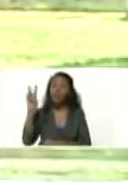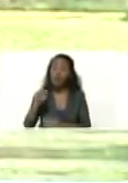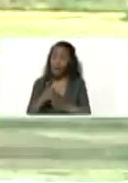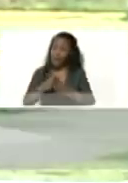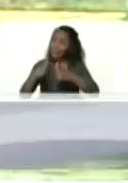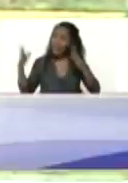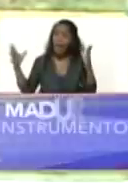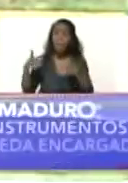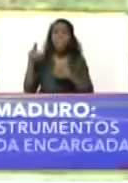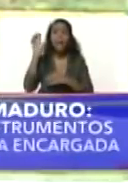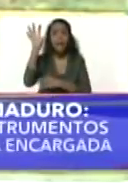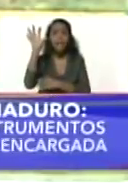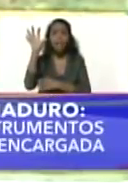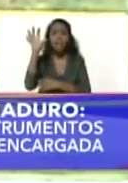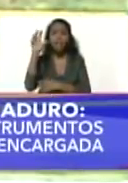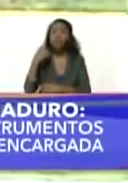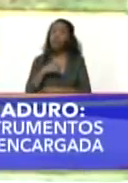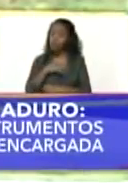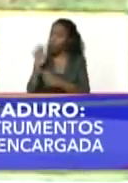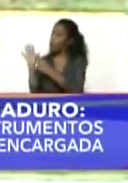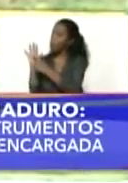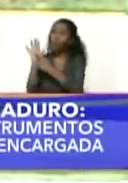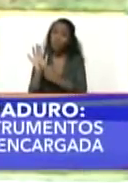país, lo hemos demostrado en el